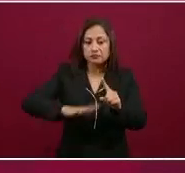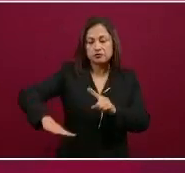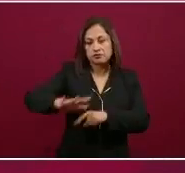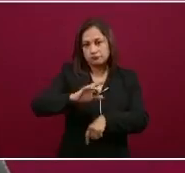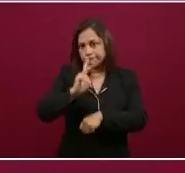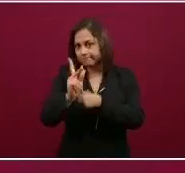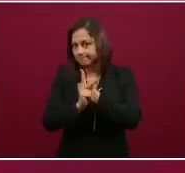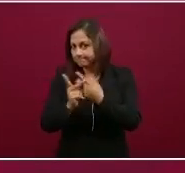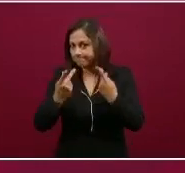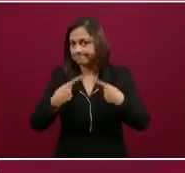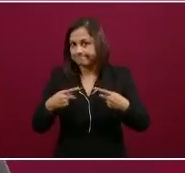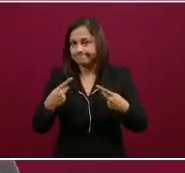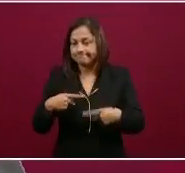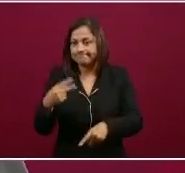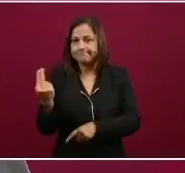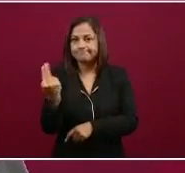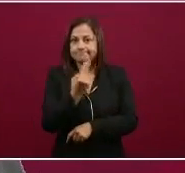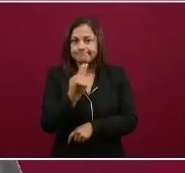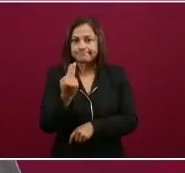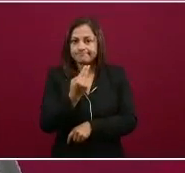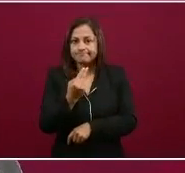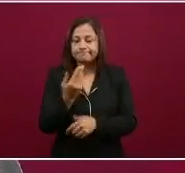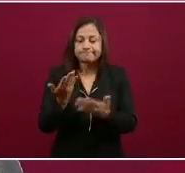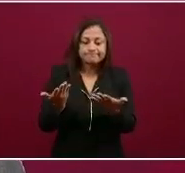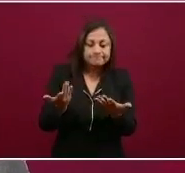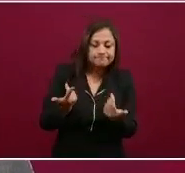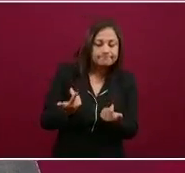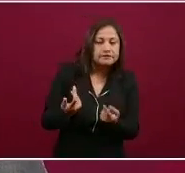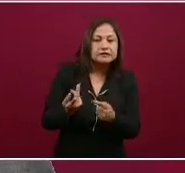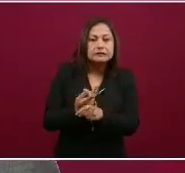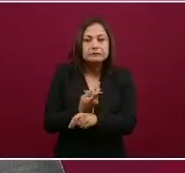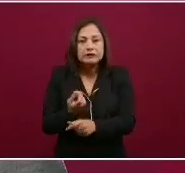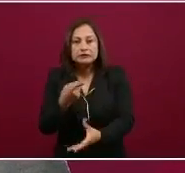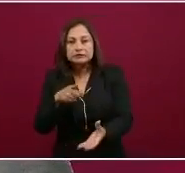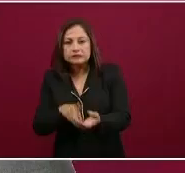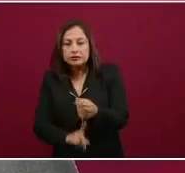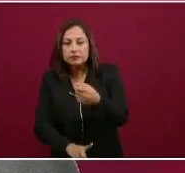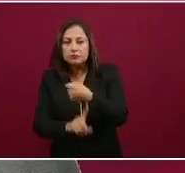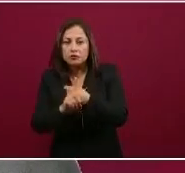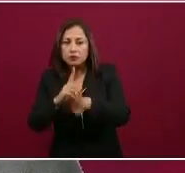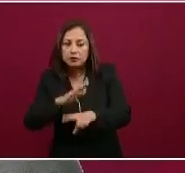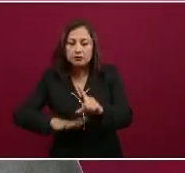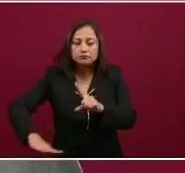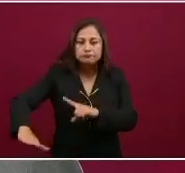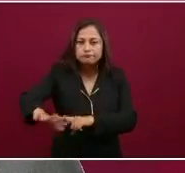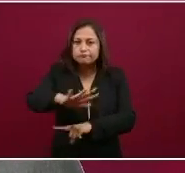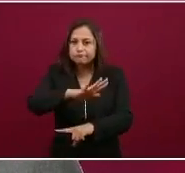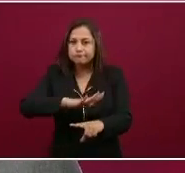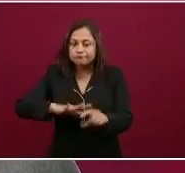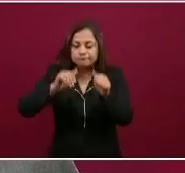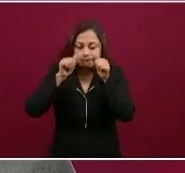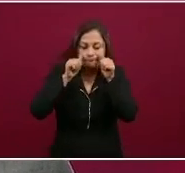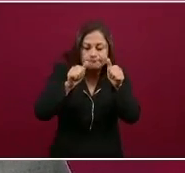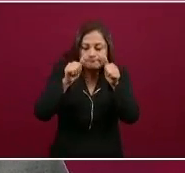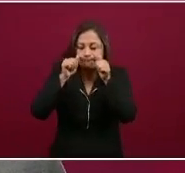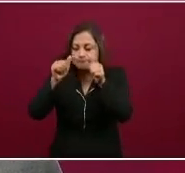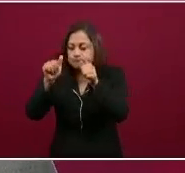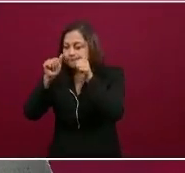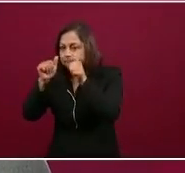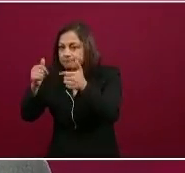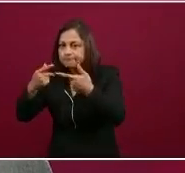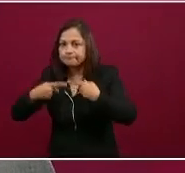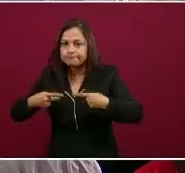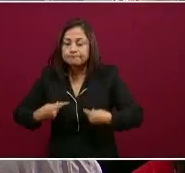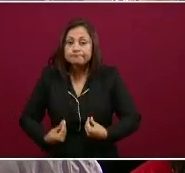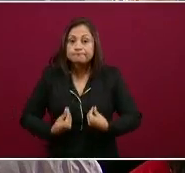tenemos que escuchar la voz de los ciudadanos, la opinión de